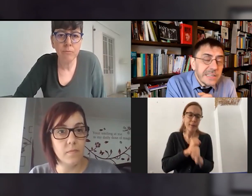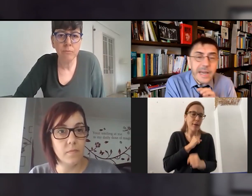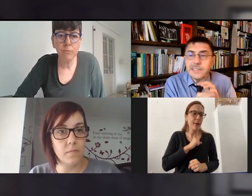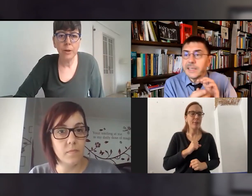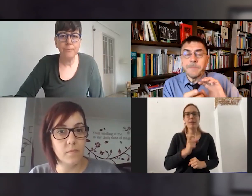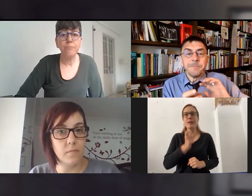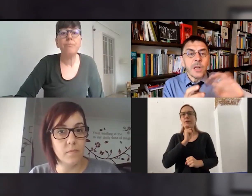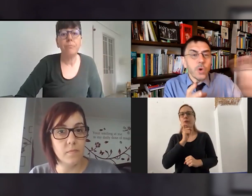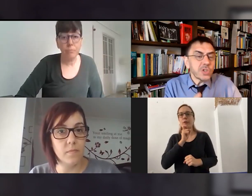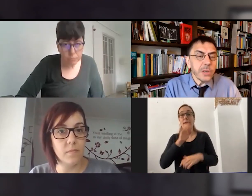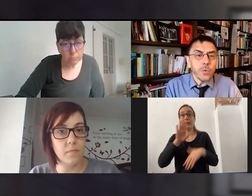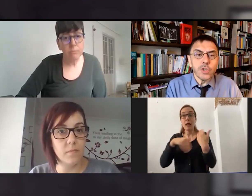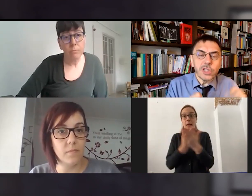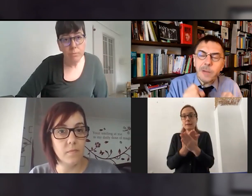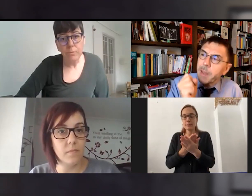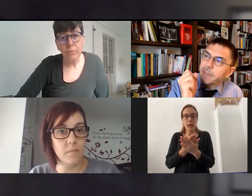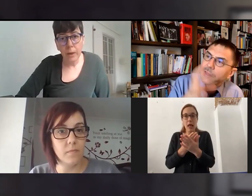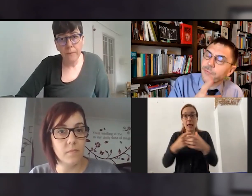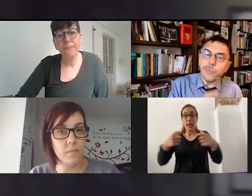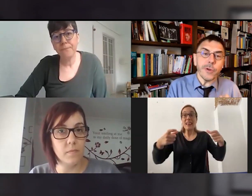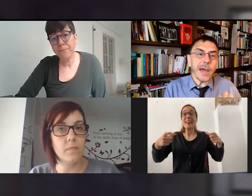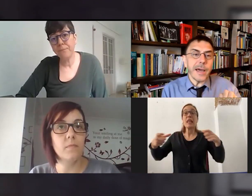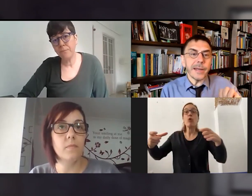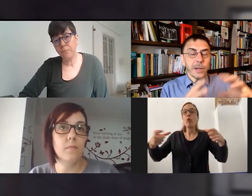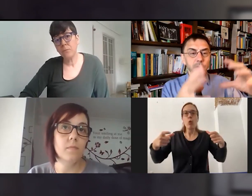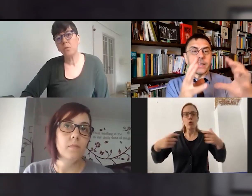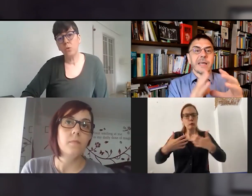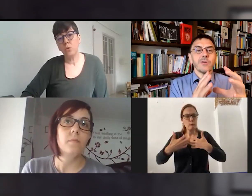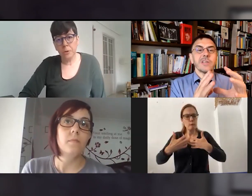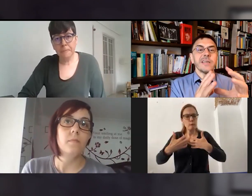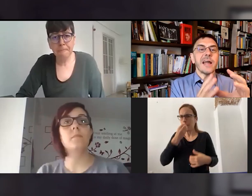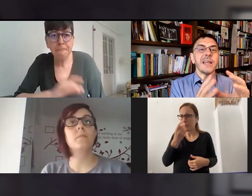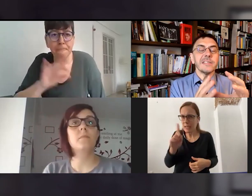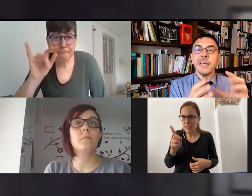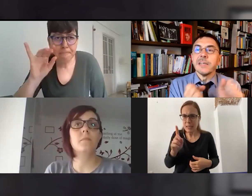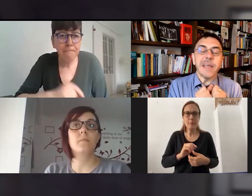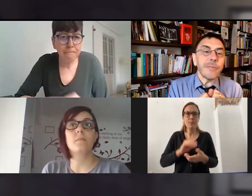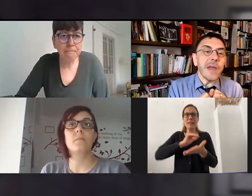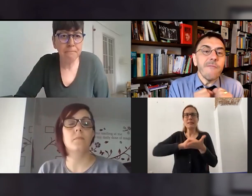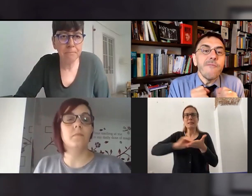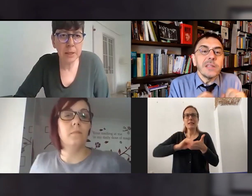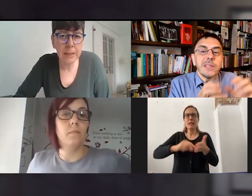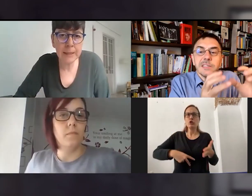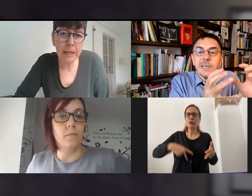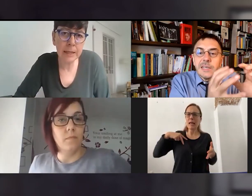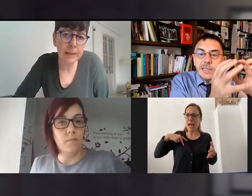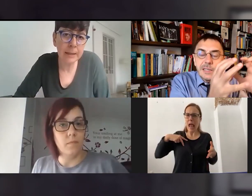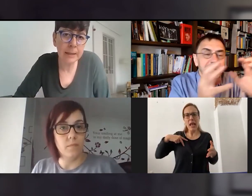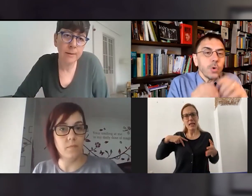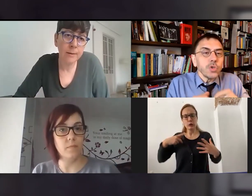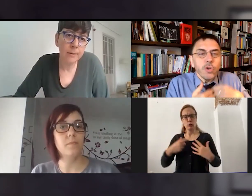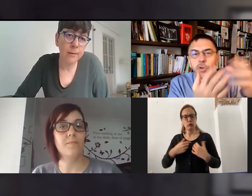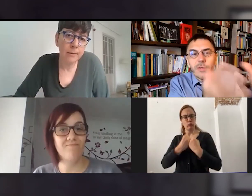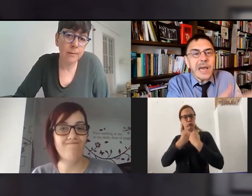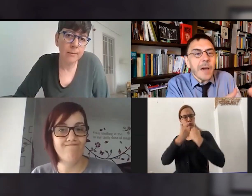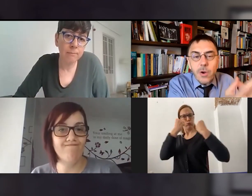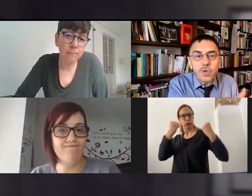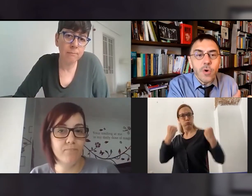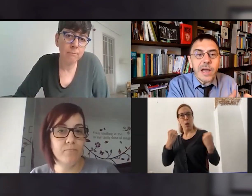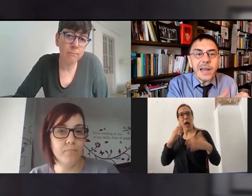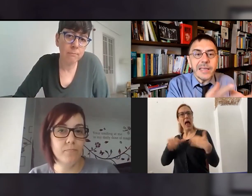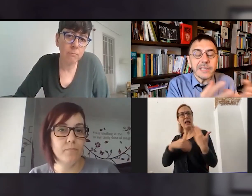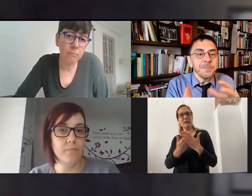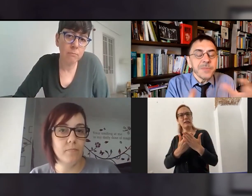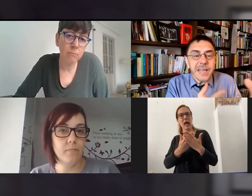veces físicas, que los círculos no terminaban de funcionar, que los secretarios generales se hacían fuertes e incluso no dejaban